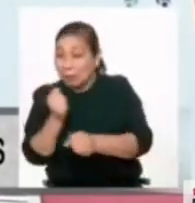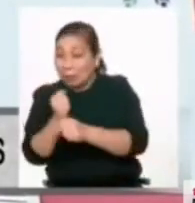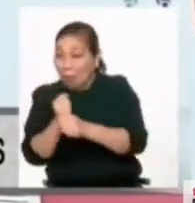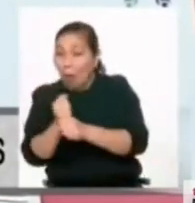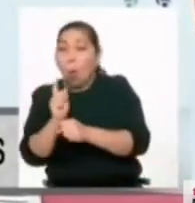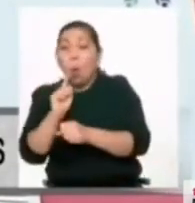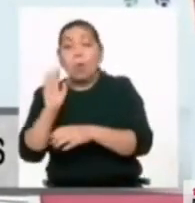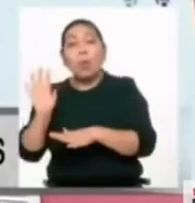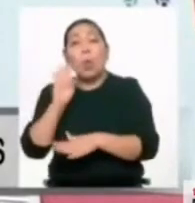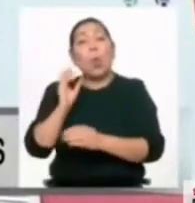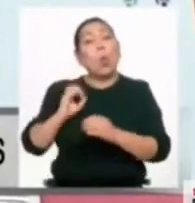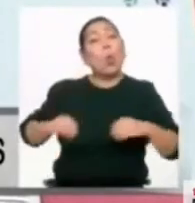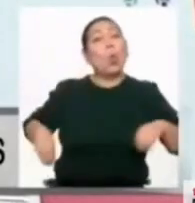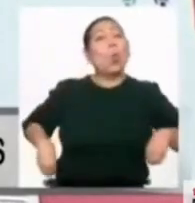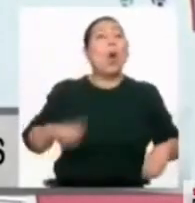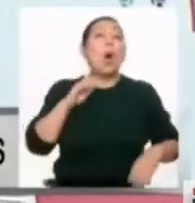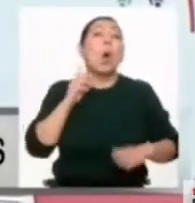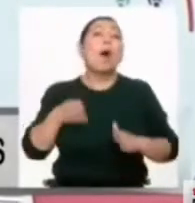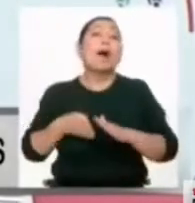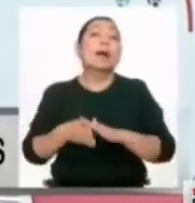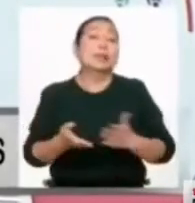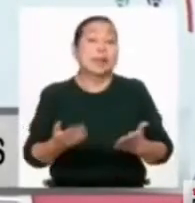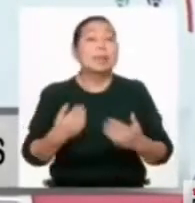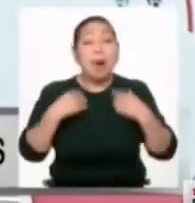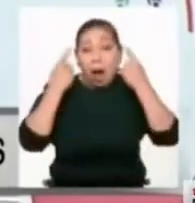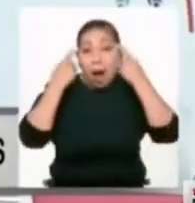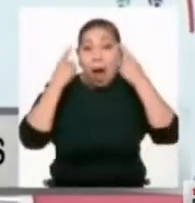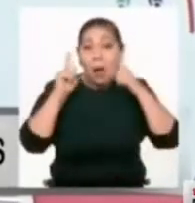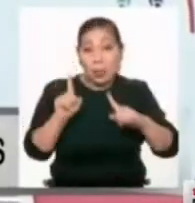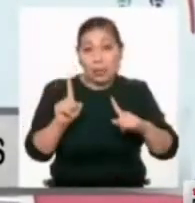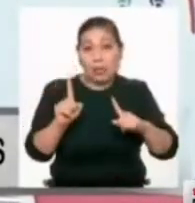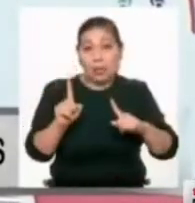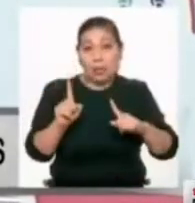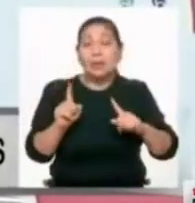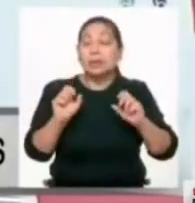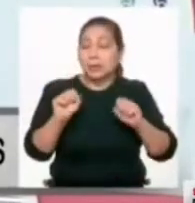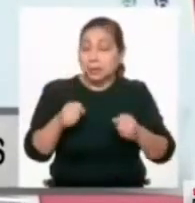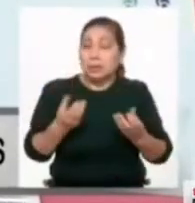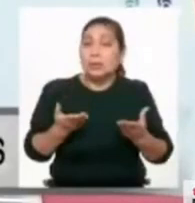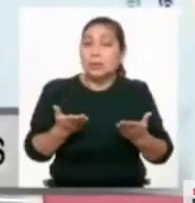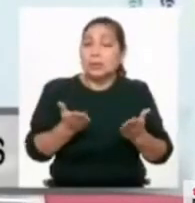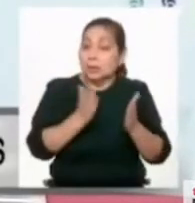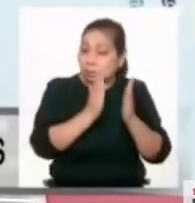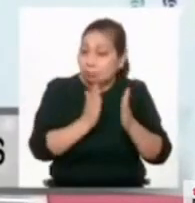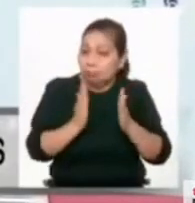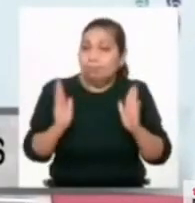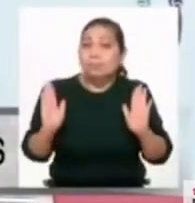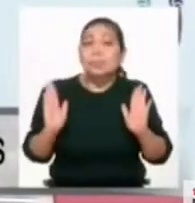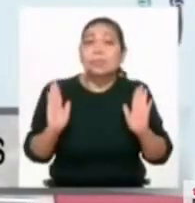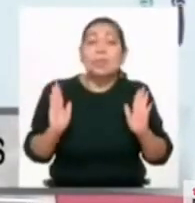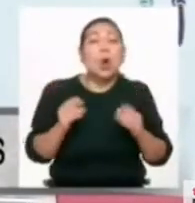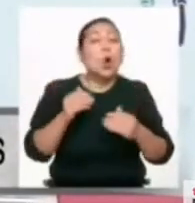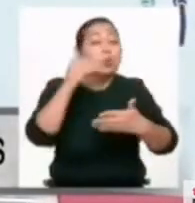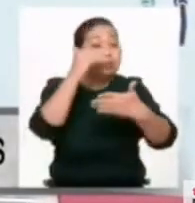hay trabajadores administrativos en los penales. Entonces hemos acordado de que se tienen que realizar operativos, ¿no?,